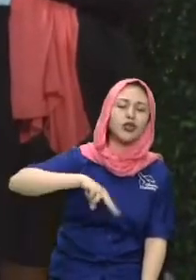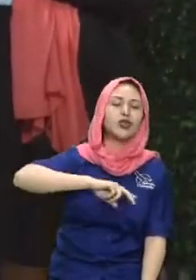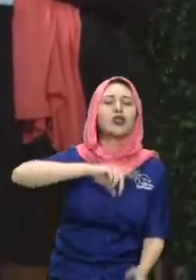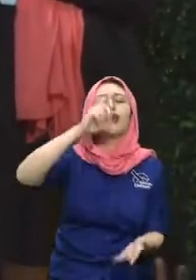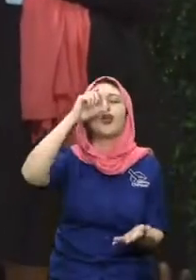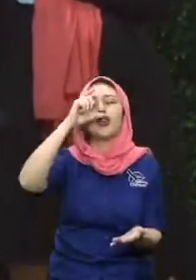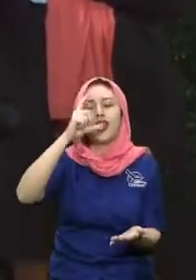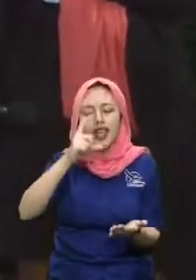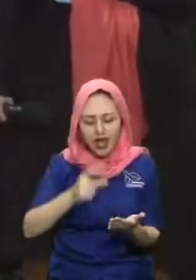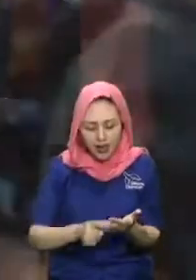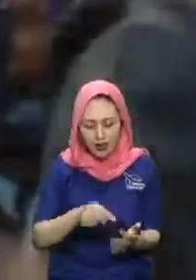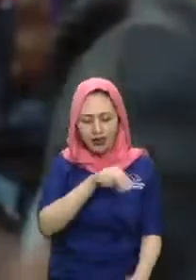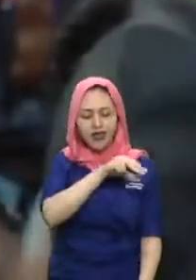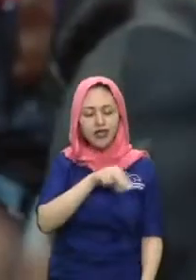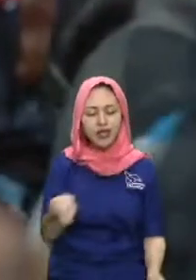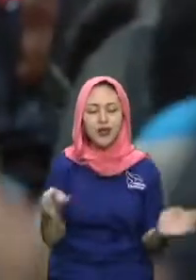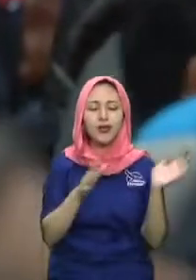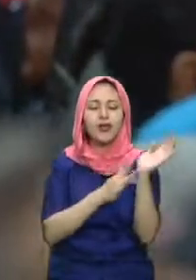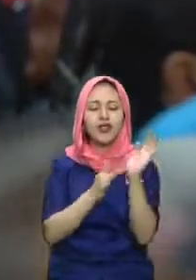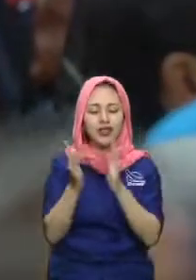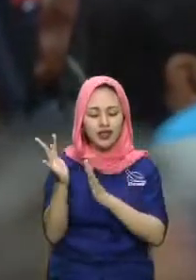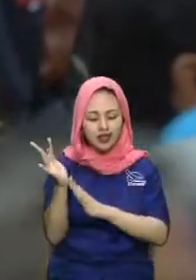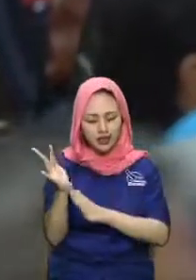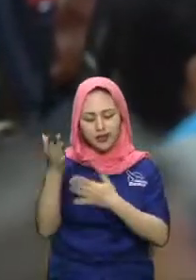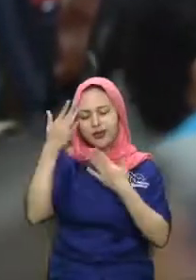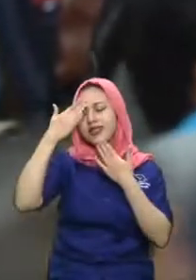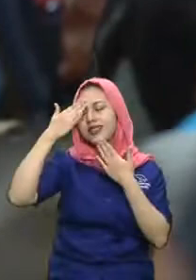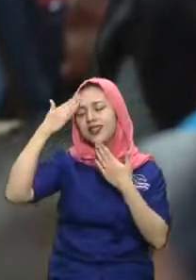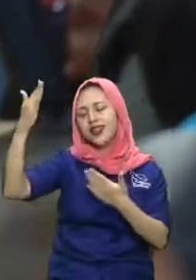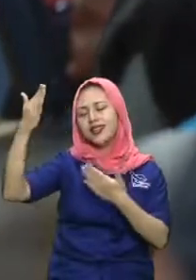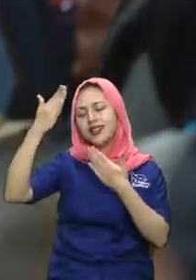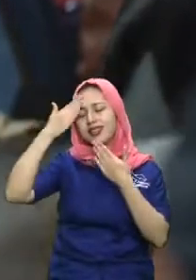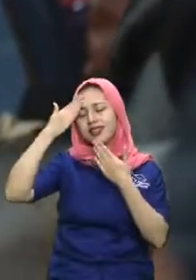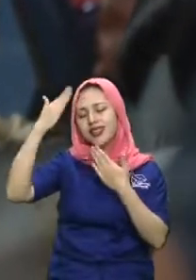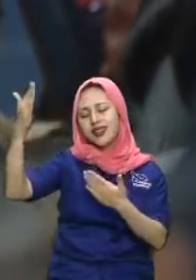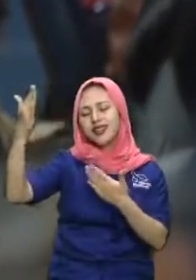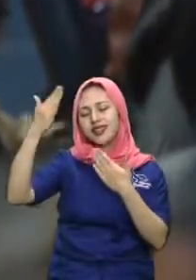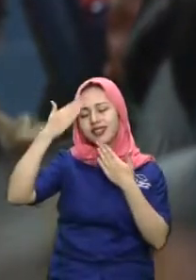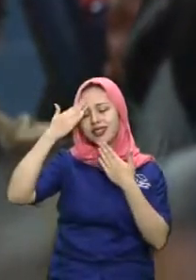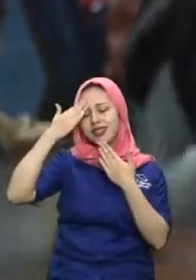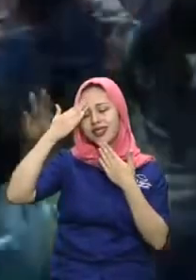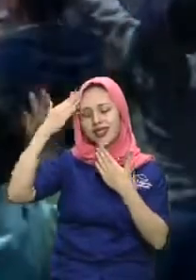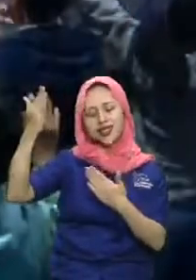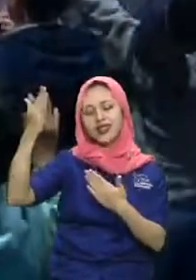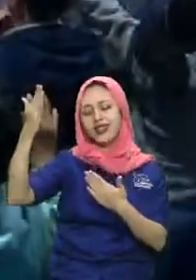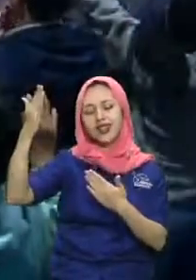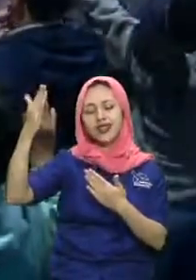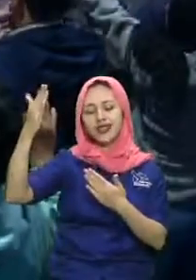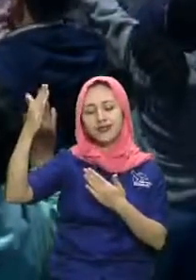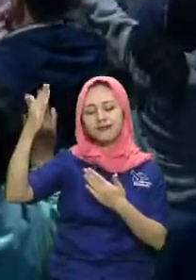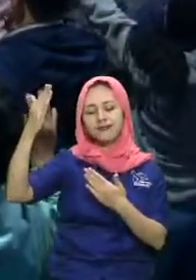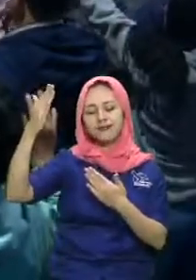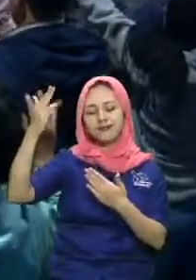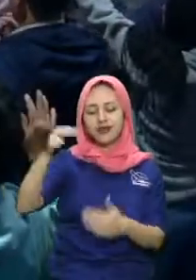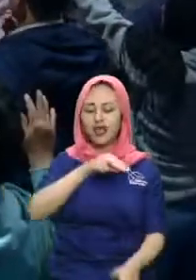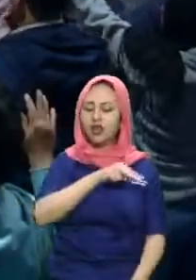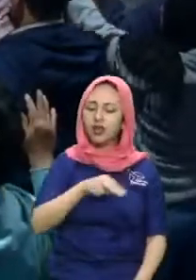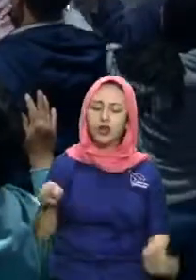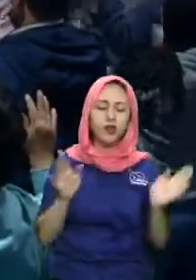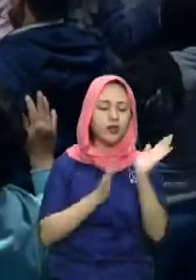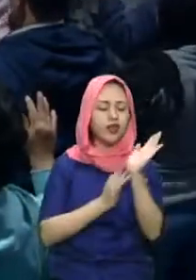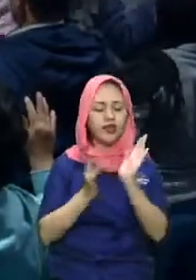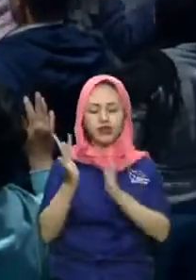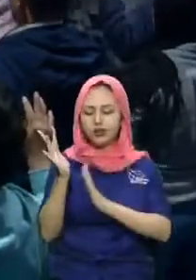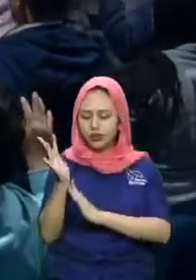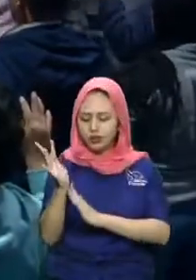ministramos en el nombre de Jesús. Gracias, gracias, gracias, gracias. En el nombre de